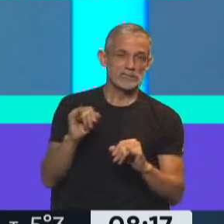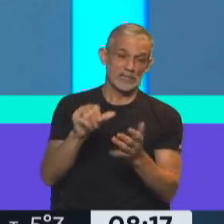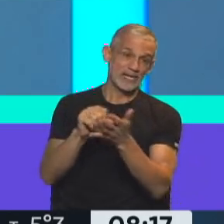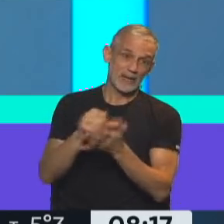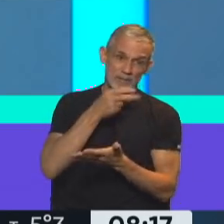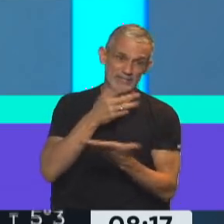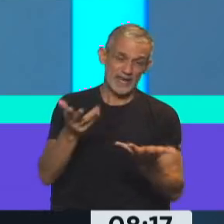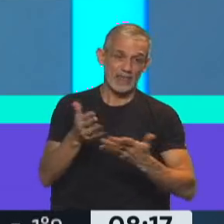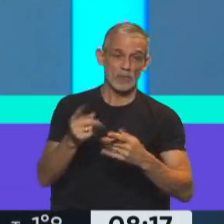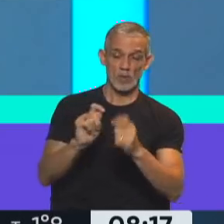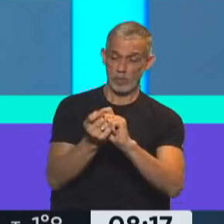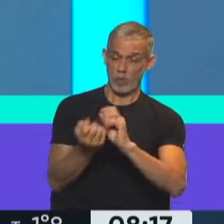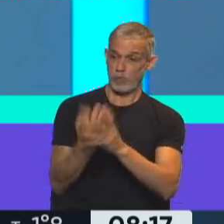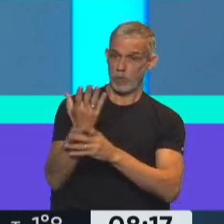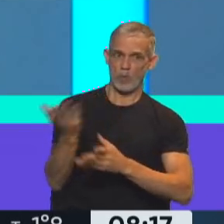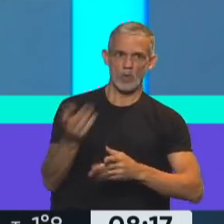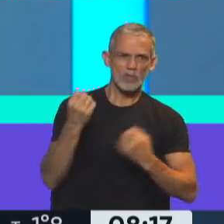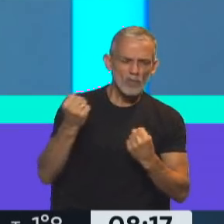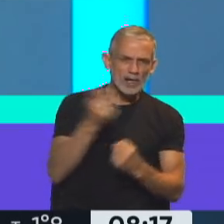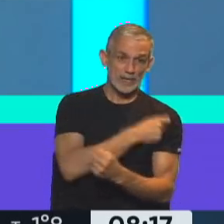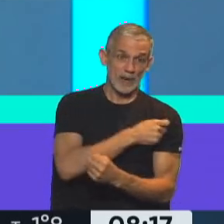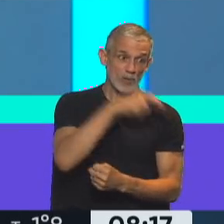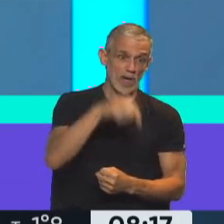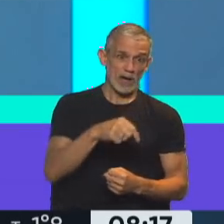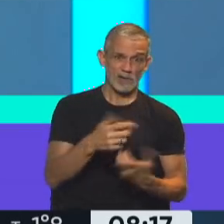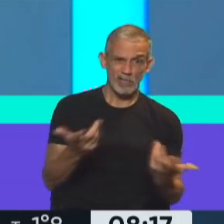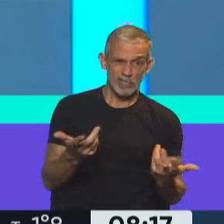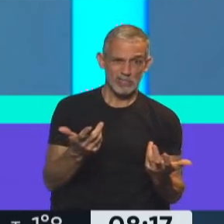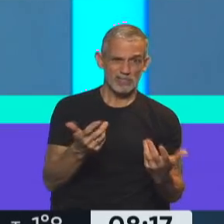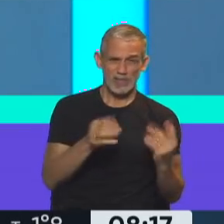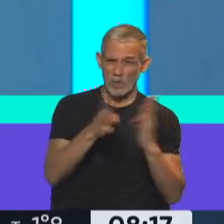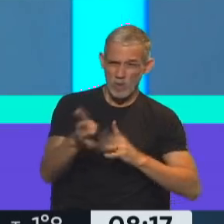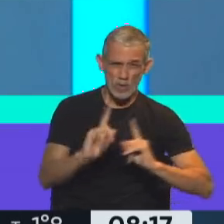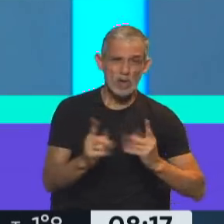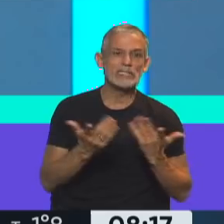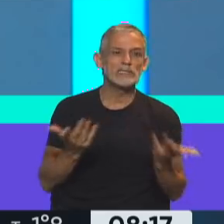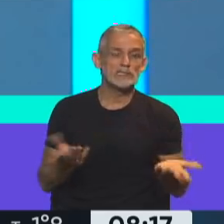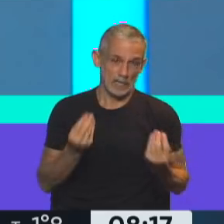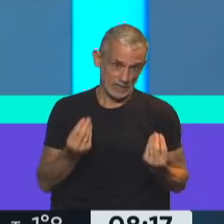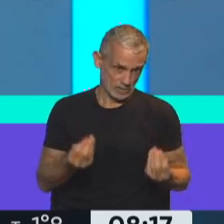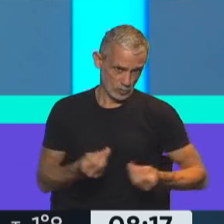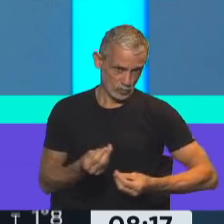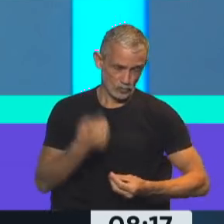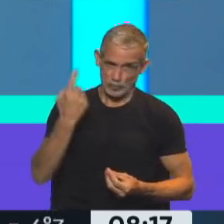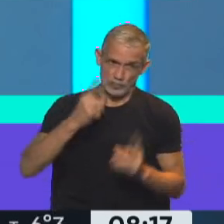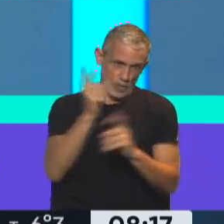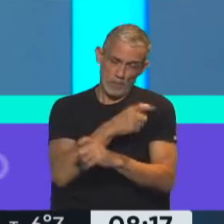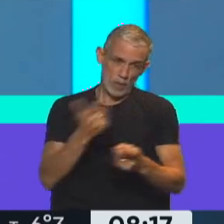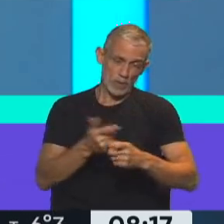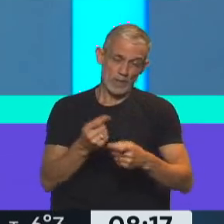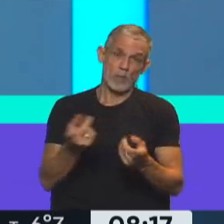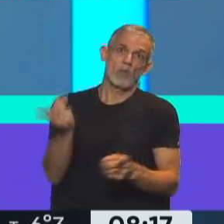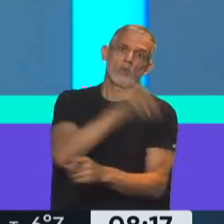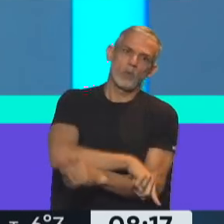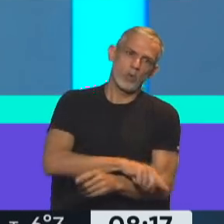si llega a aparecer una variante que las vacunas actuales no nos protegen, bueno, ahí estamos, no sé si volviendo al principio,